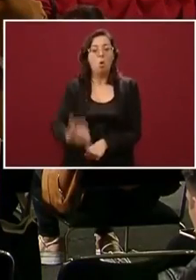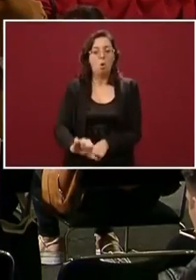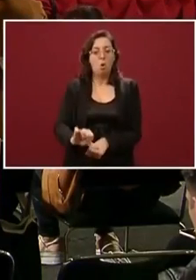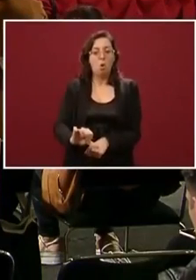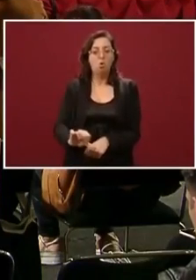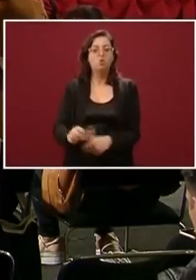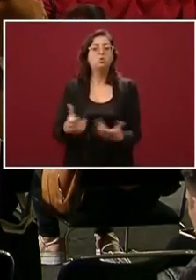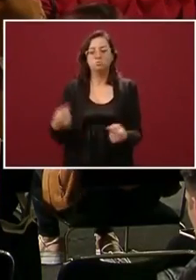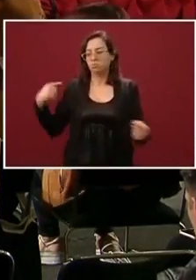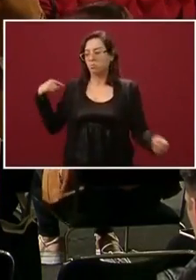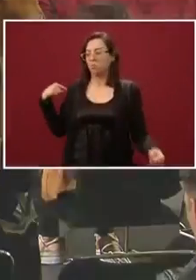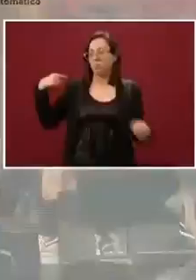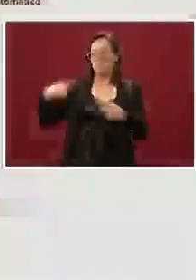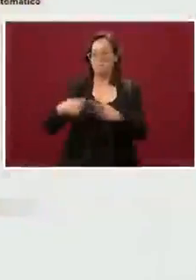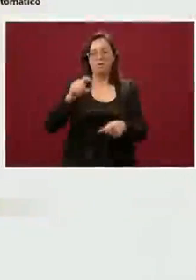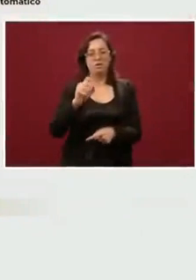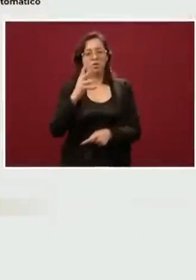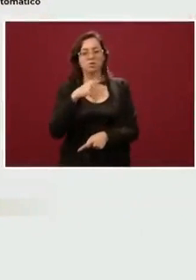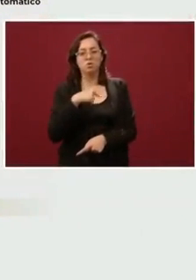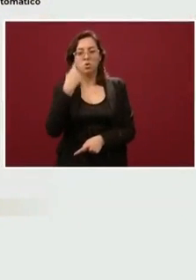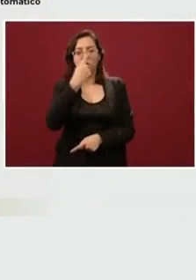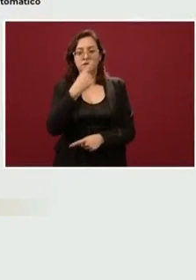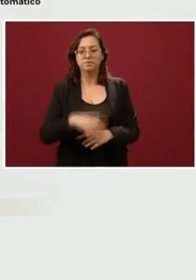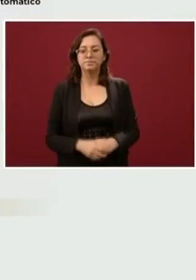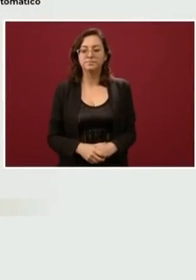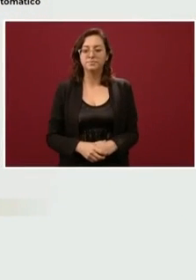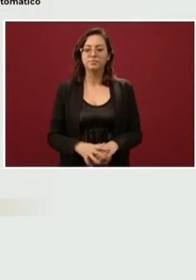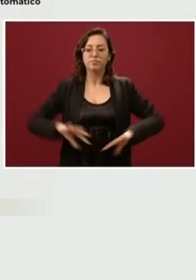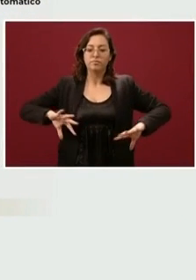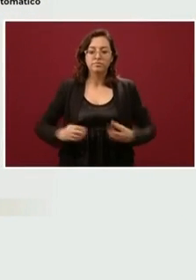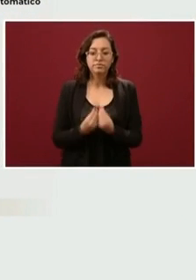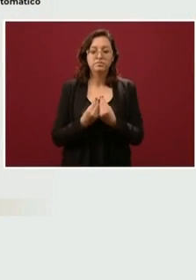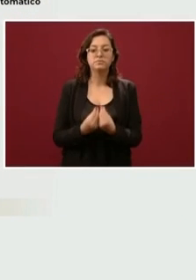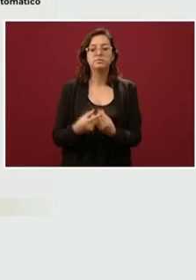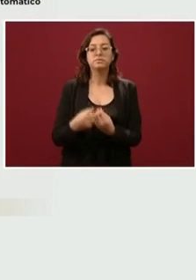las últimas 24 horas. El día de hoy salimos con